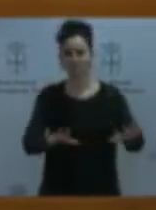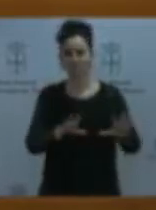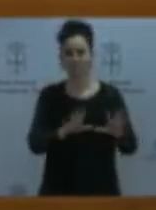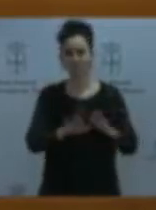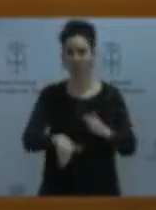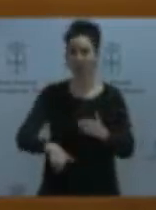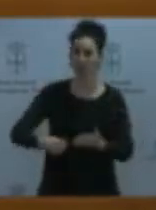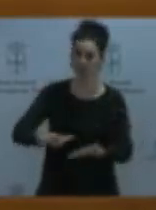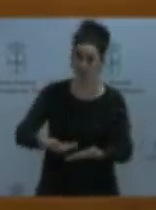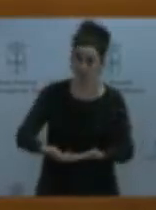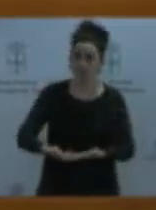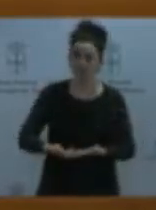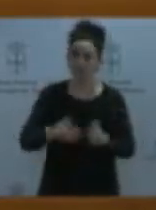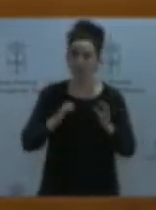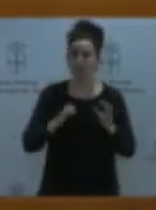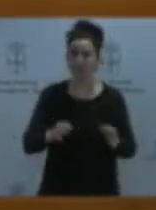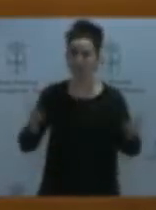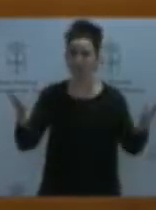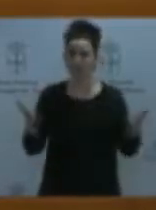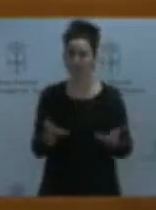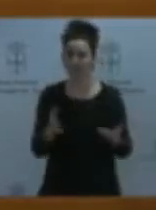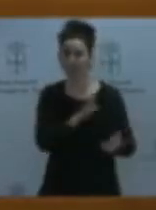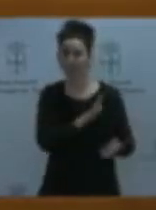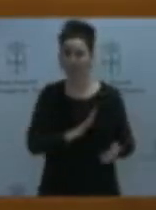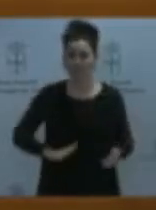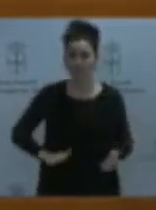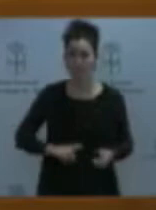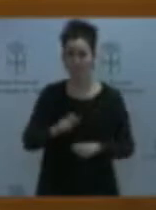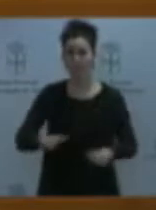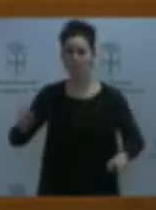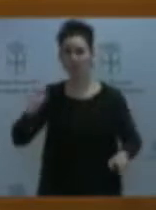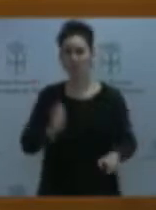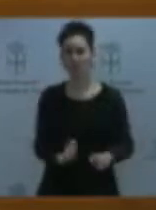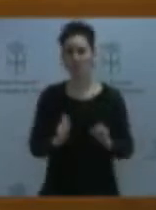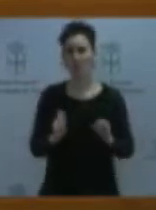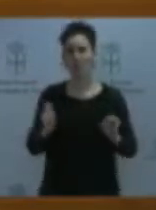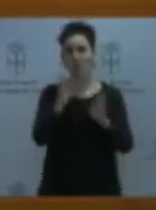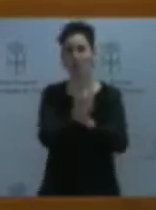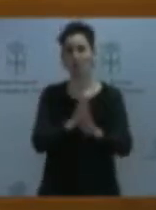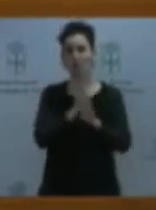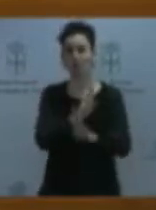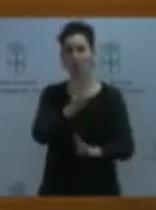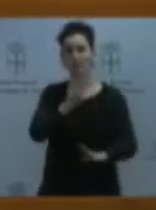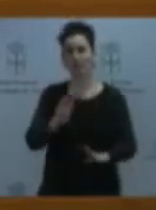mientras que los trabajadores que tienen el turno de 24 horas están en el